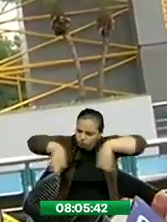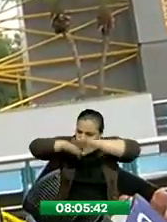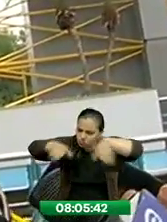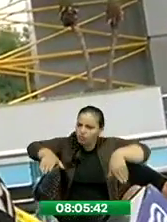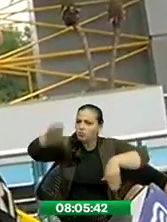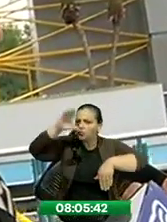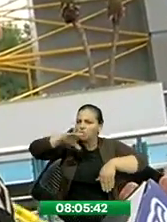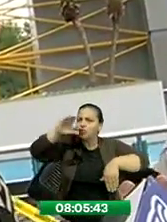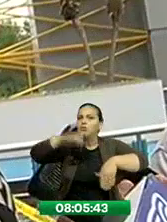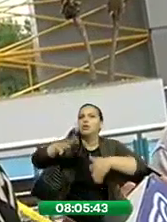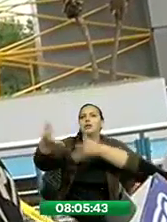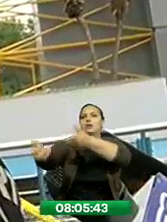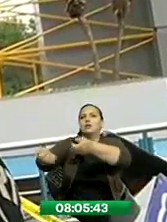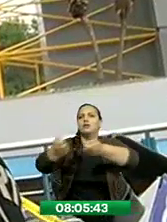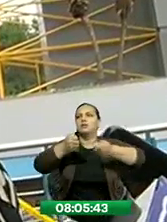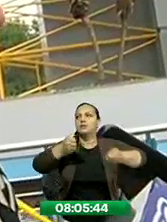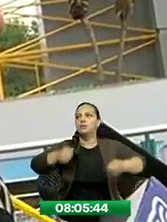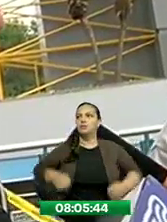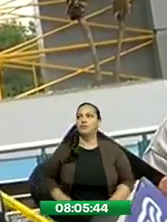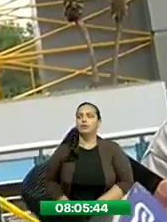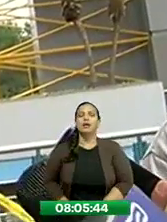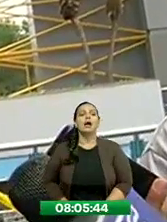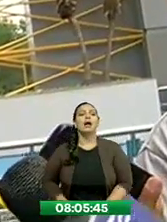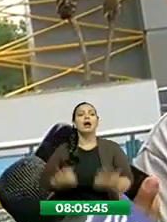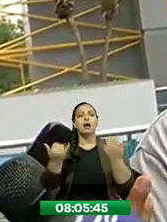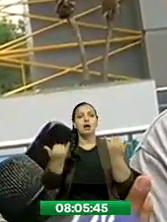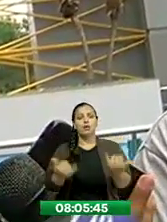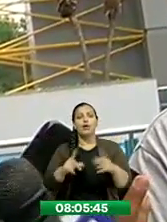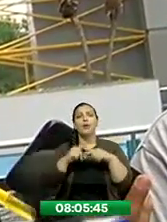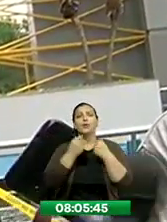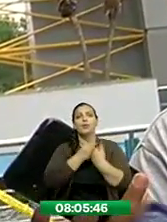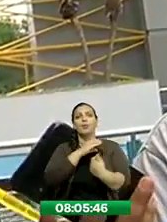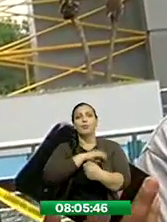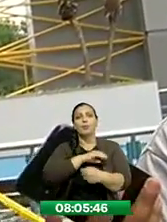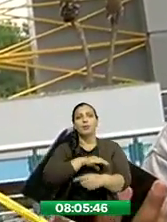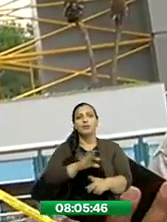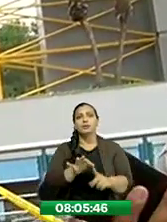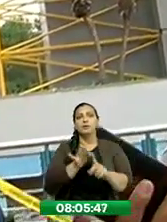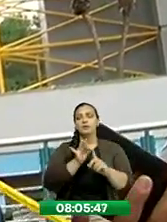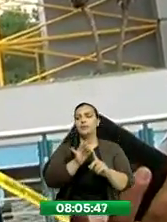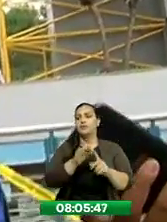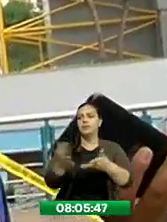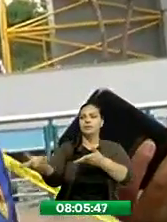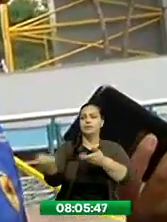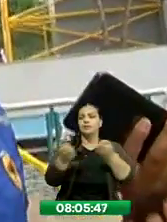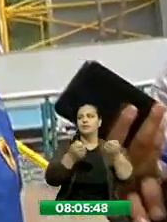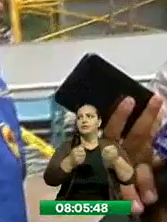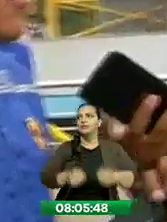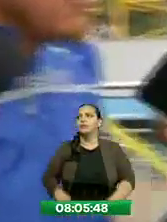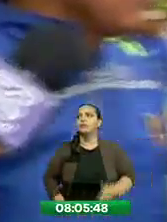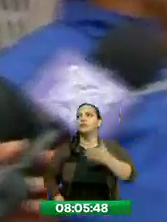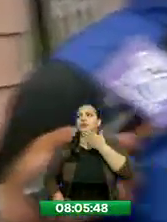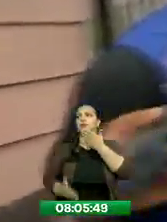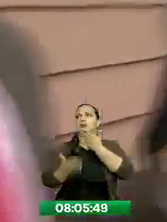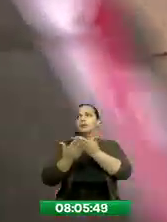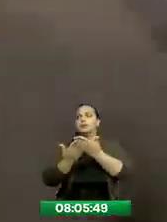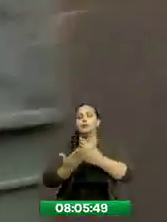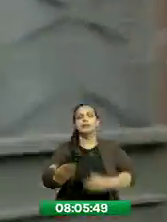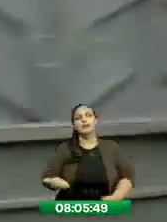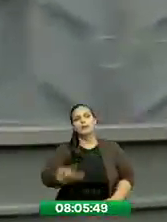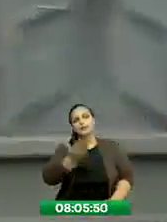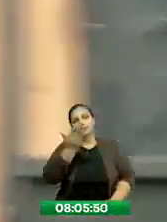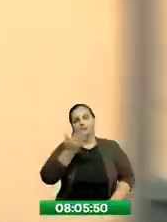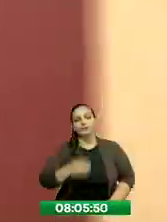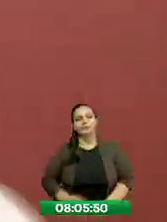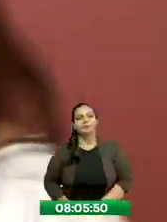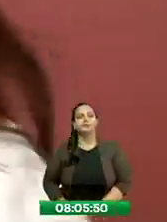intervención y rescate, conjuntamente con personal de criminalística y personal de servicio urbano del sector. ¿Qué han dicho los vecinos? Muchas gracias, caballero. Ahí estamos viendo, es la intervención del